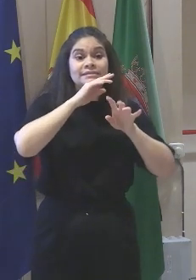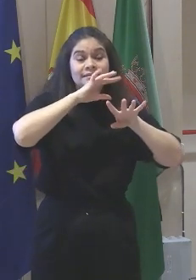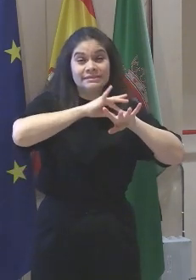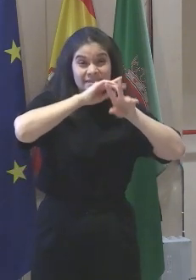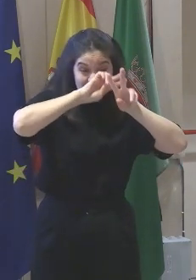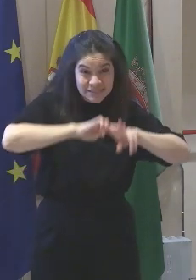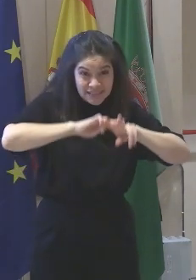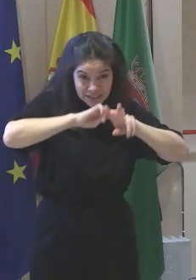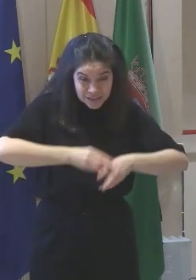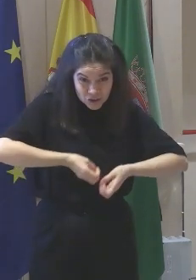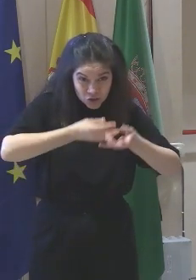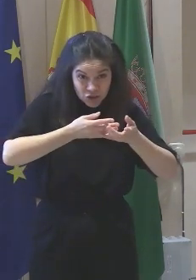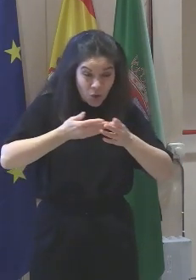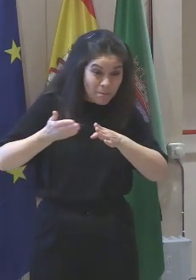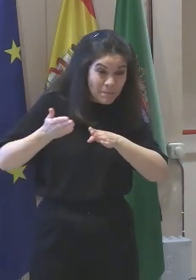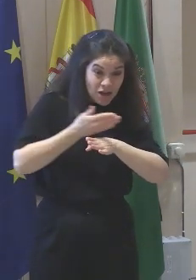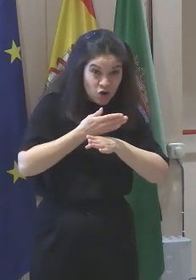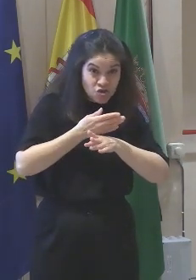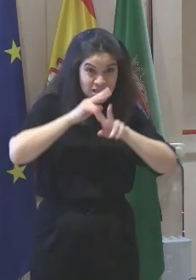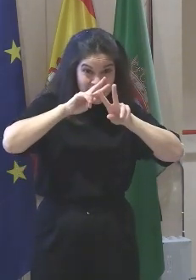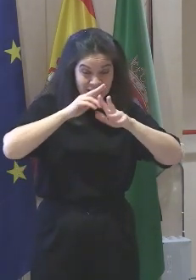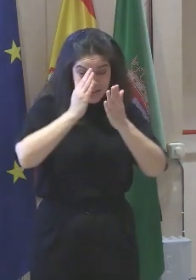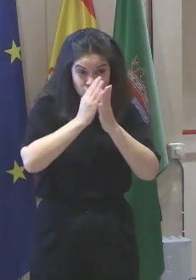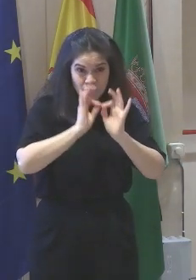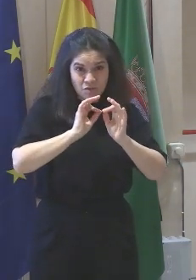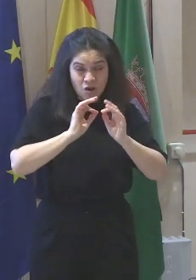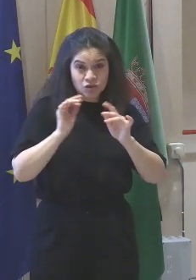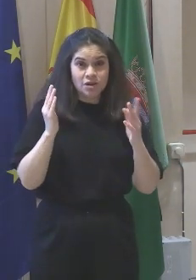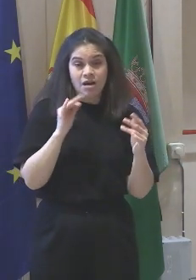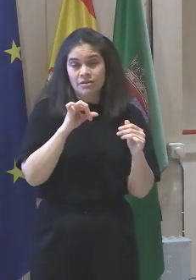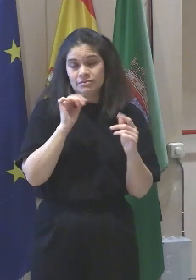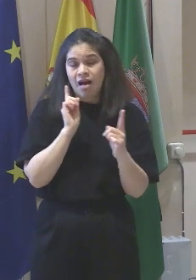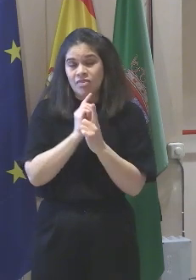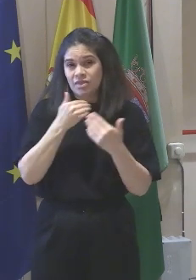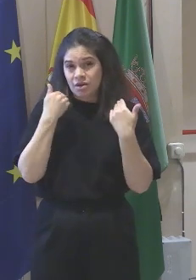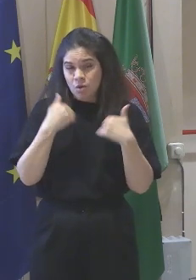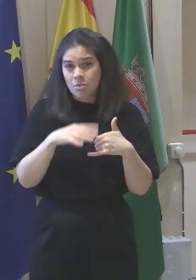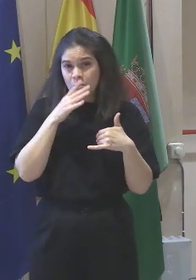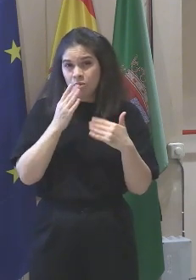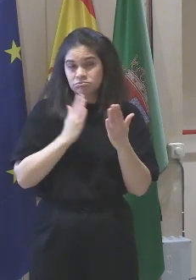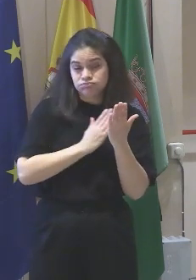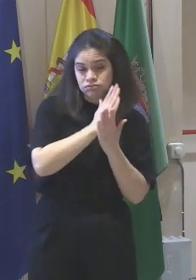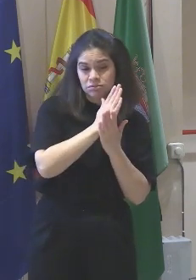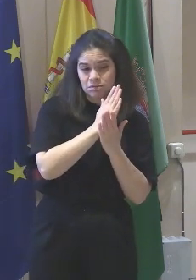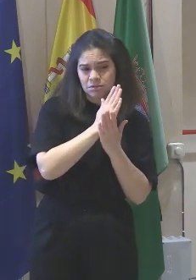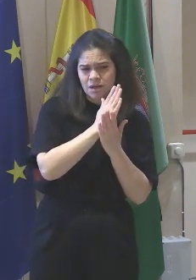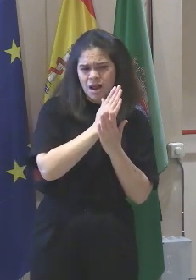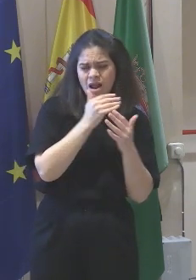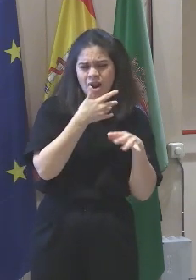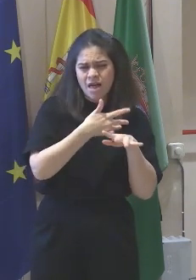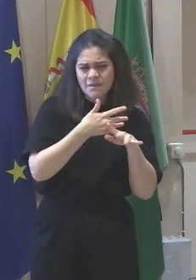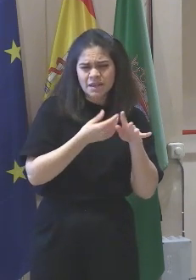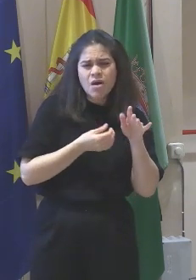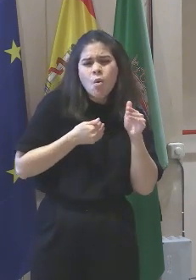través del estudio de los anticuerpos, pues por un lado es interesante ver cuándo se produce la diabetes, ¿no?